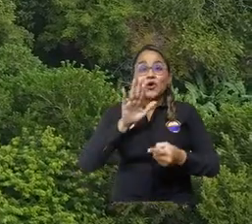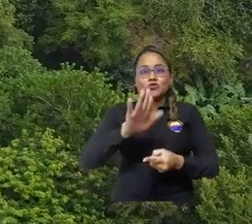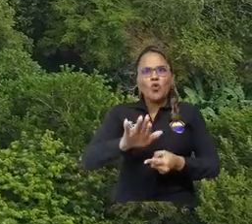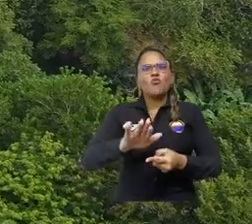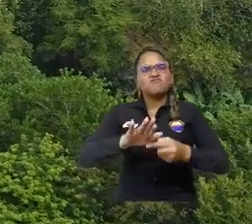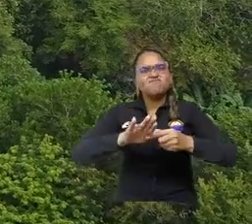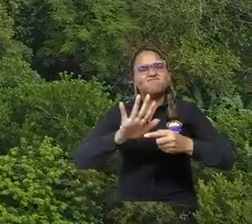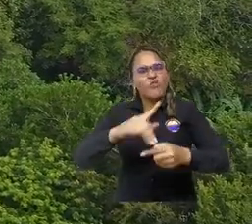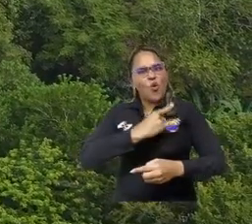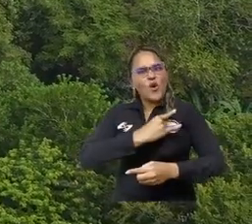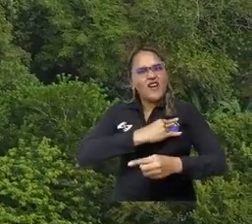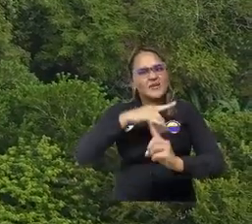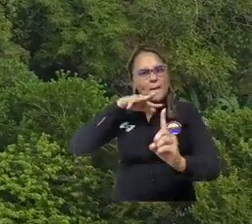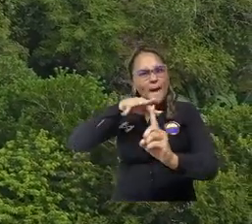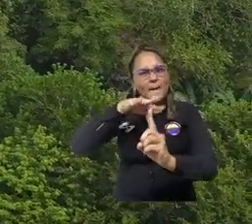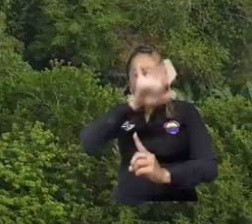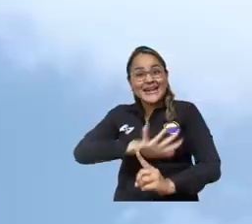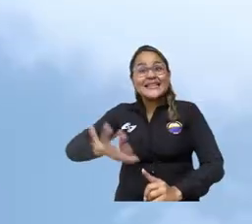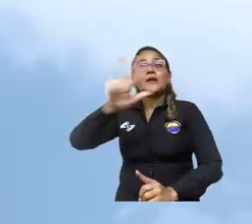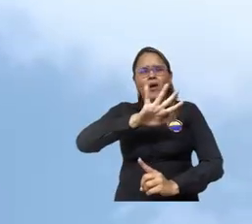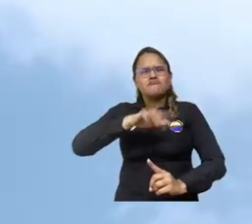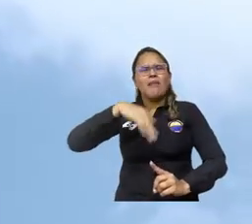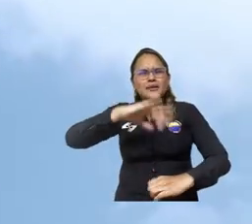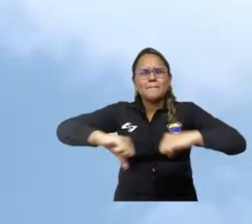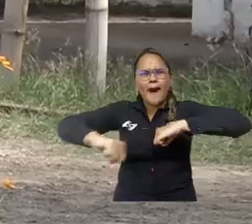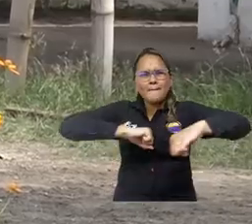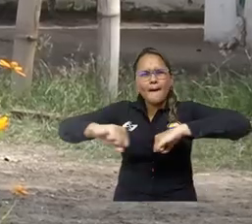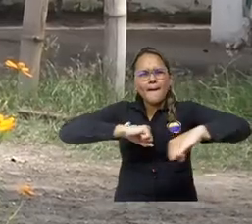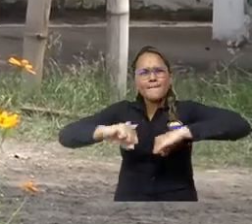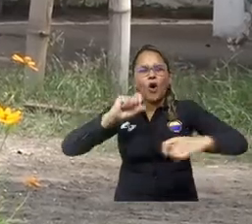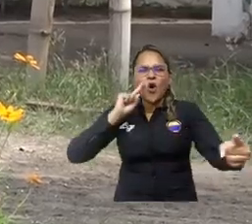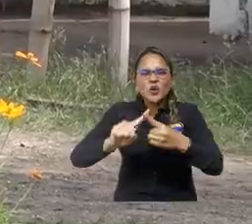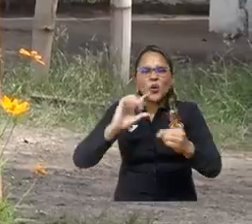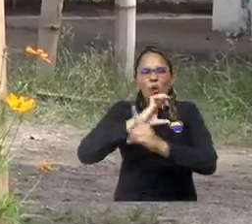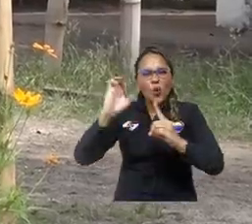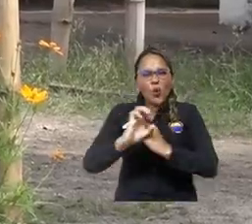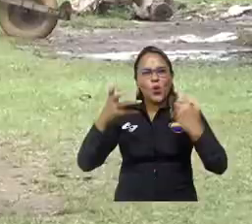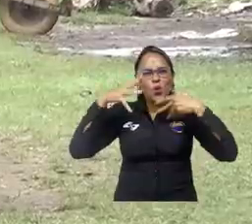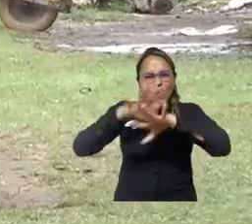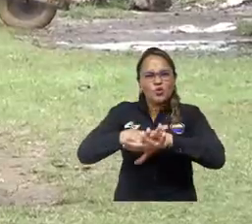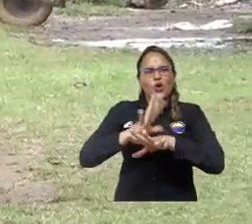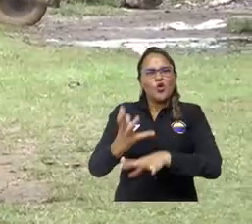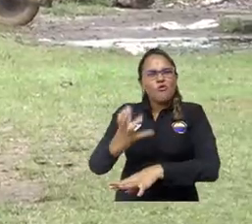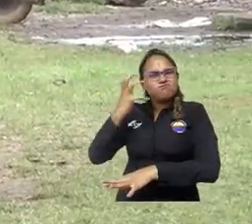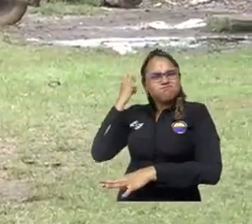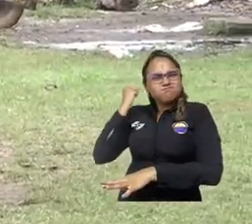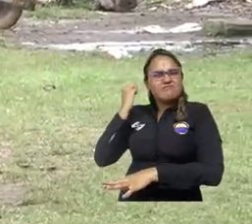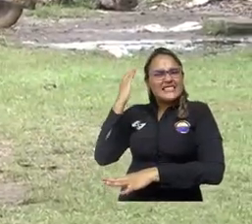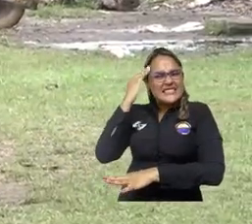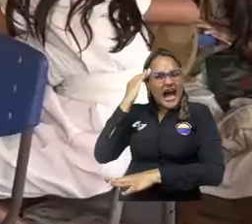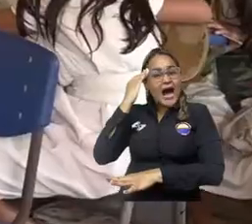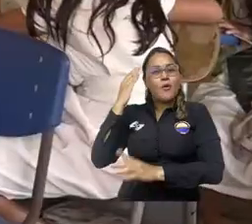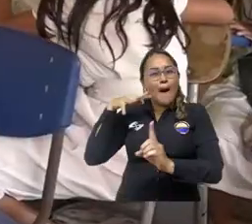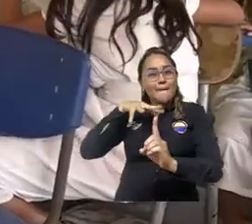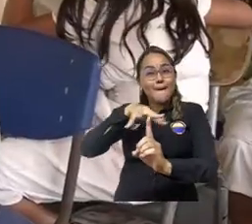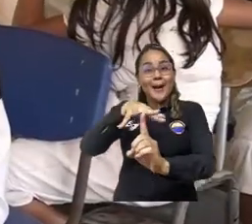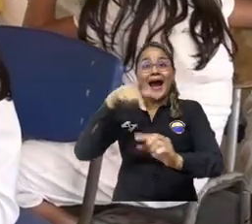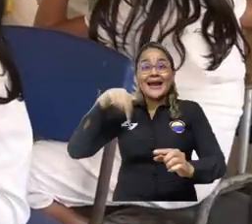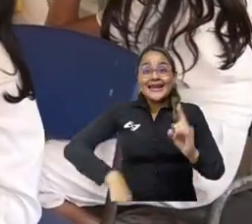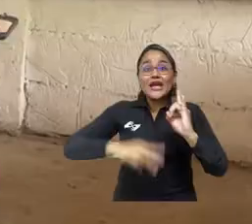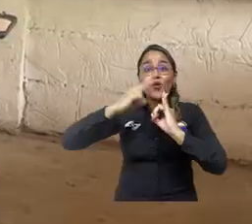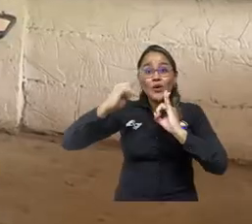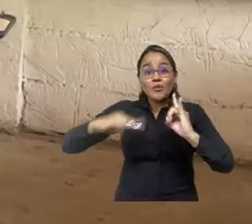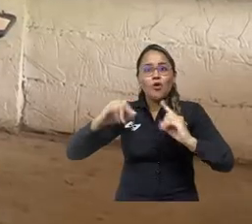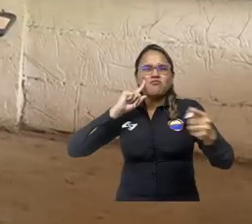honrando el compromiso de expandir la academia hacia el territorio con acciones donde confluyan la interculturalidad y ancestralidad, la Universidad